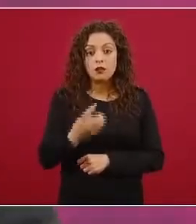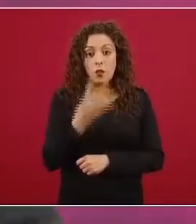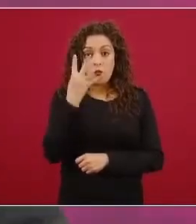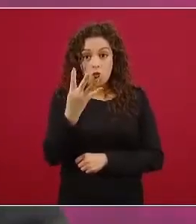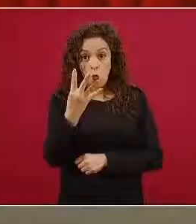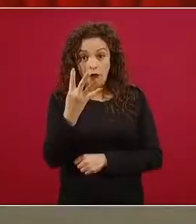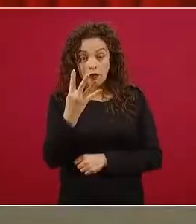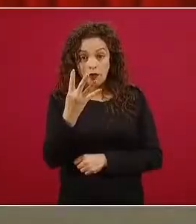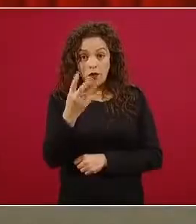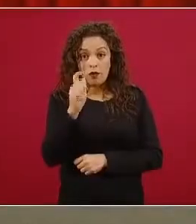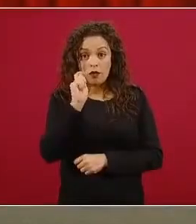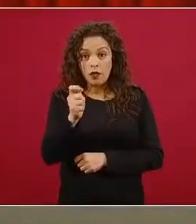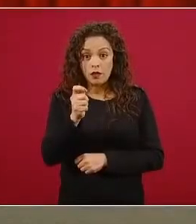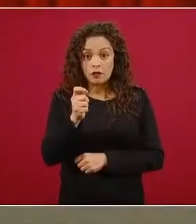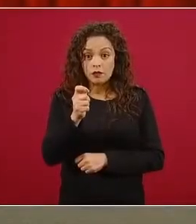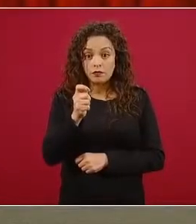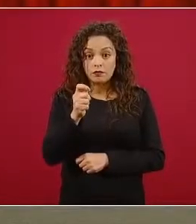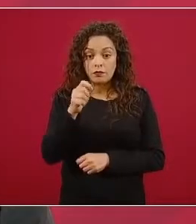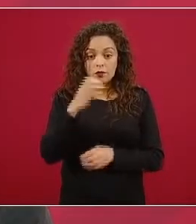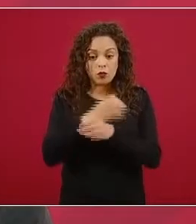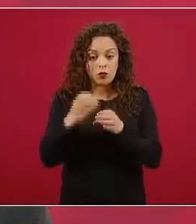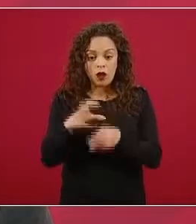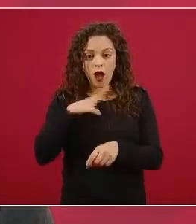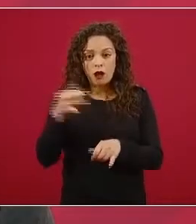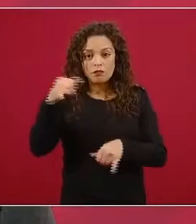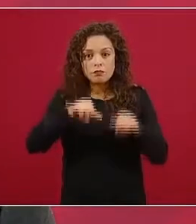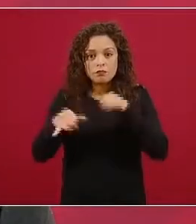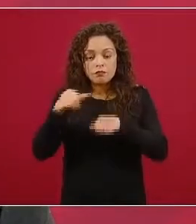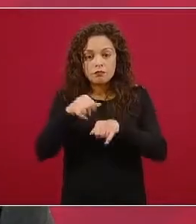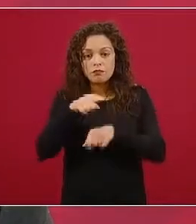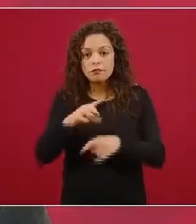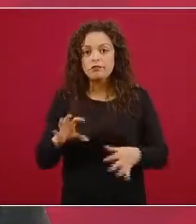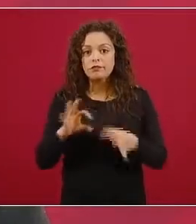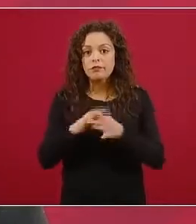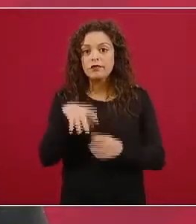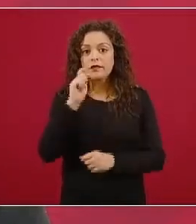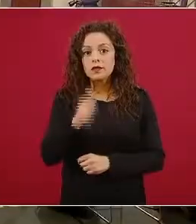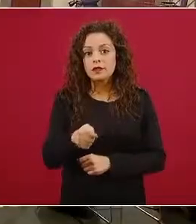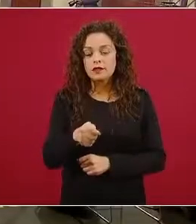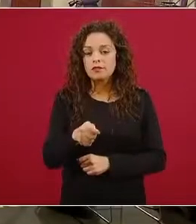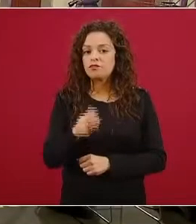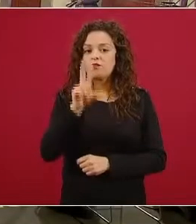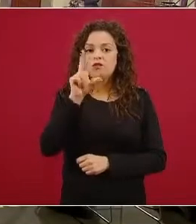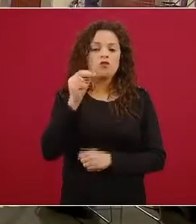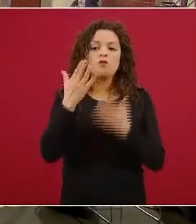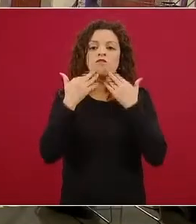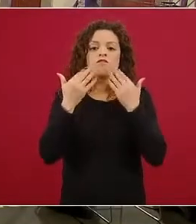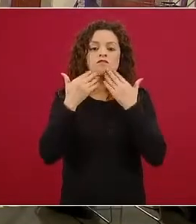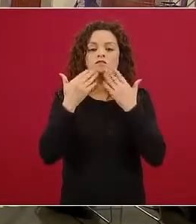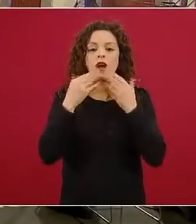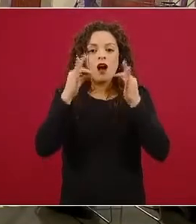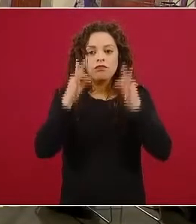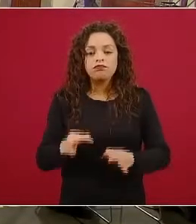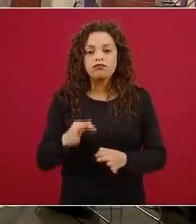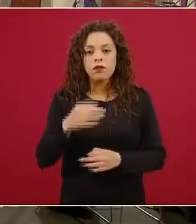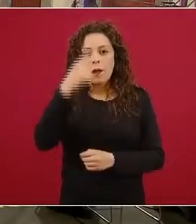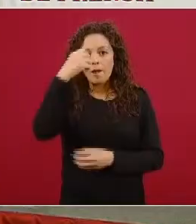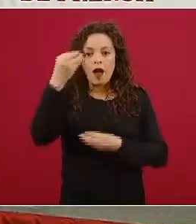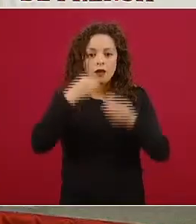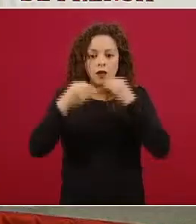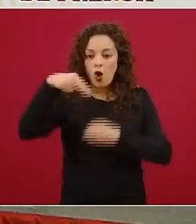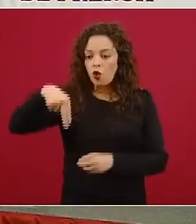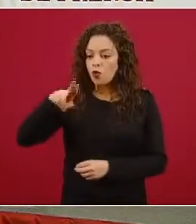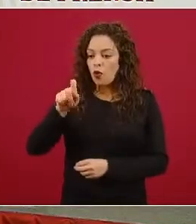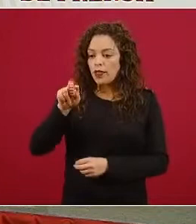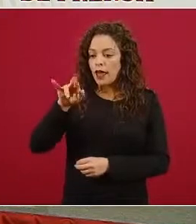3 sustancias y un atributo que están relacionados con una mala nutrición y en turno con la mitad de